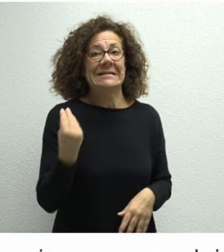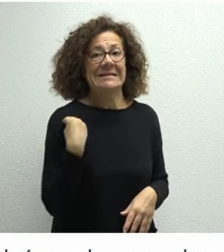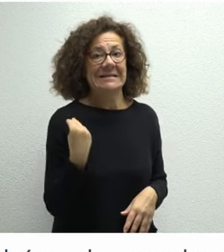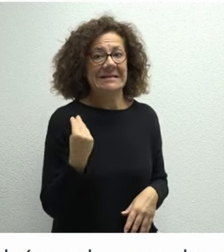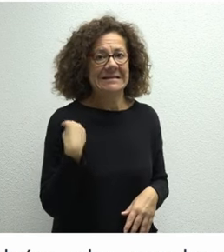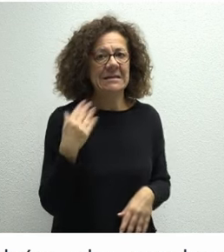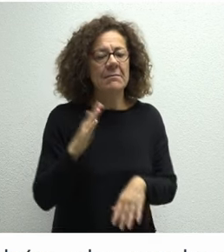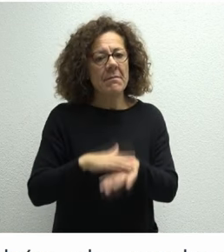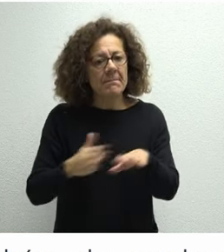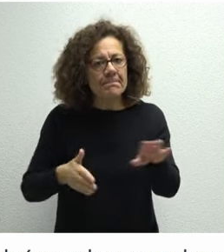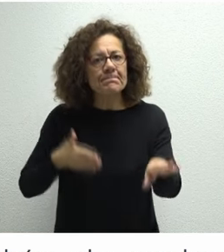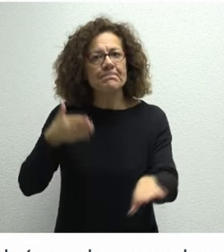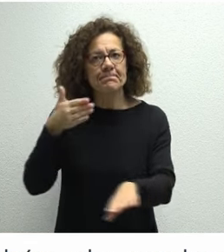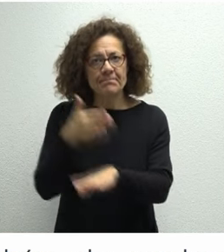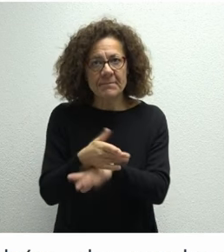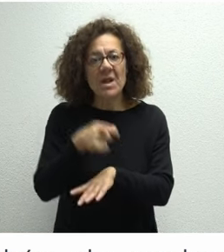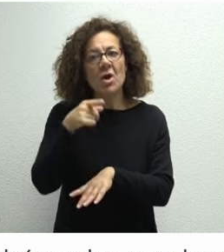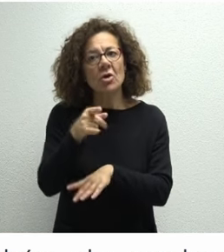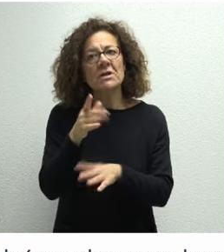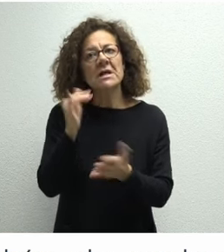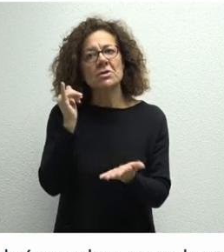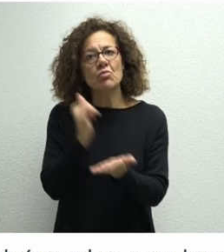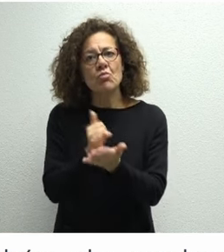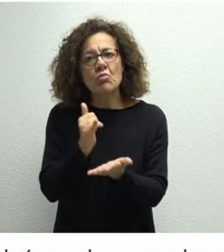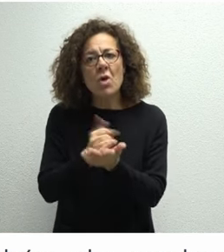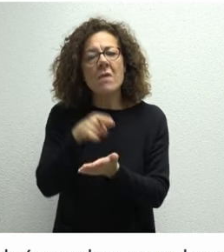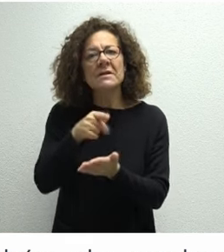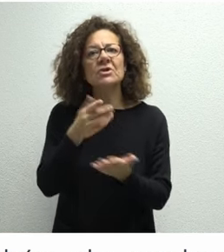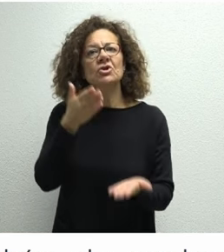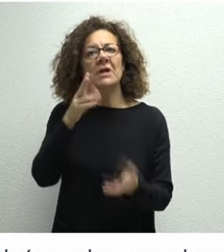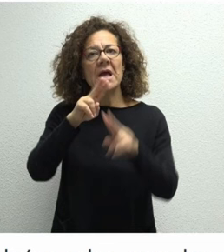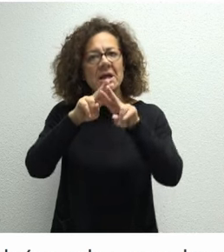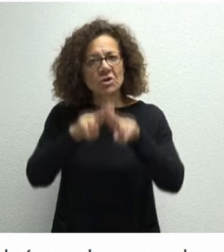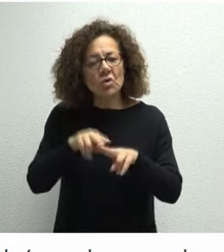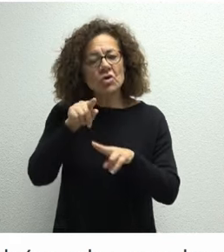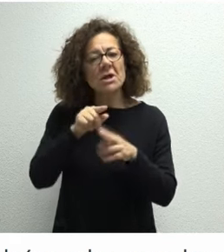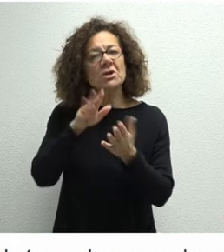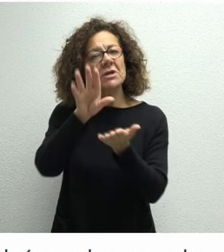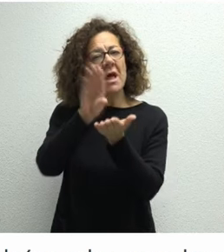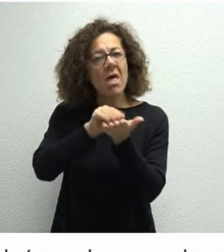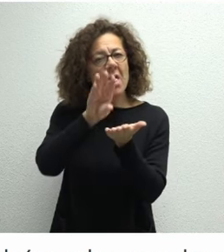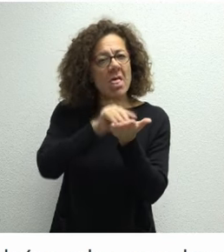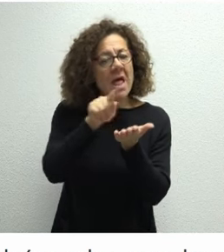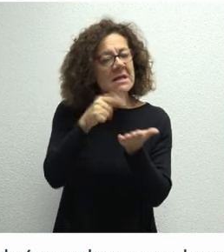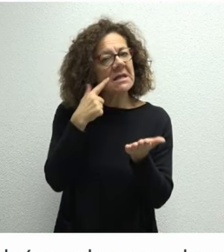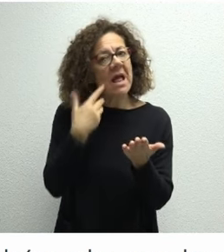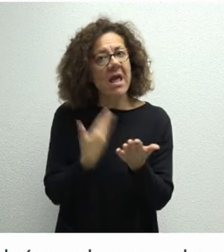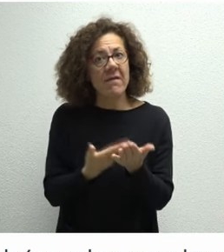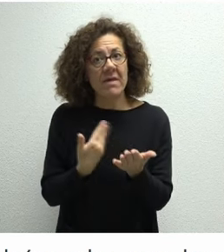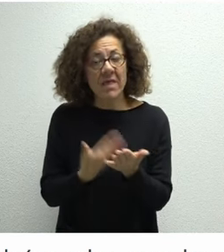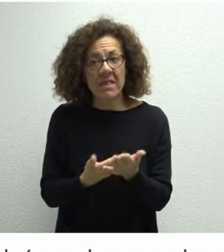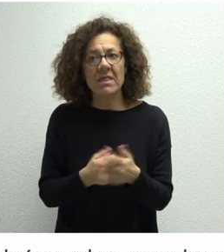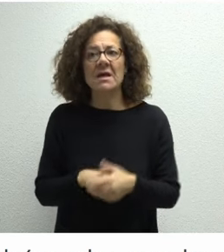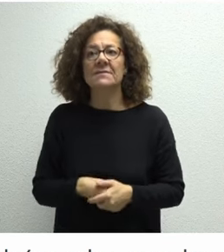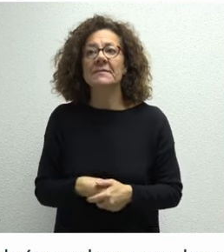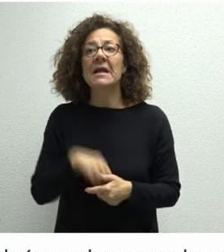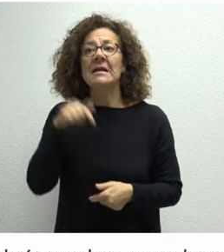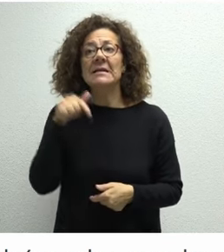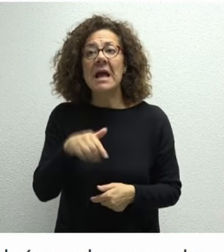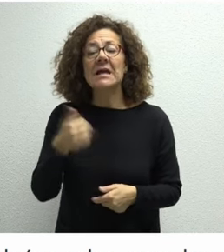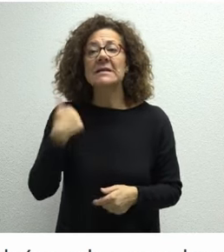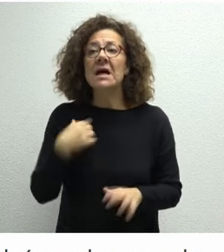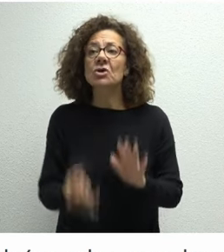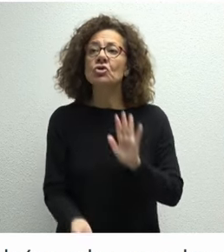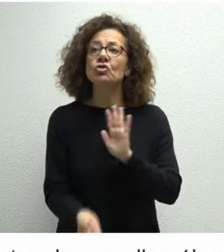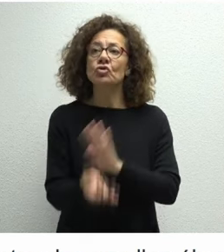pudiésemos acudir con con esas pruebas con esos estudios con esos informes con esas evidencias Y de ahí pues surge